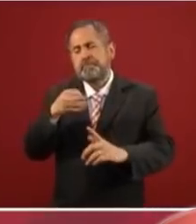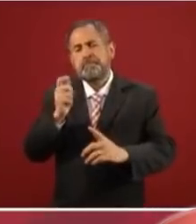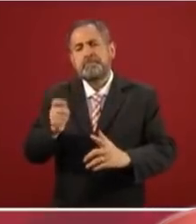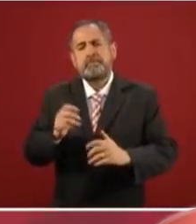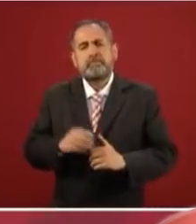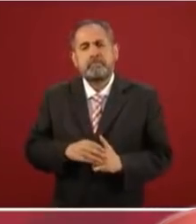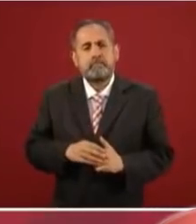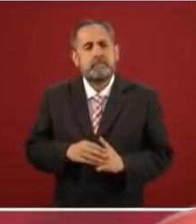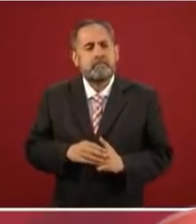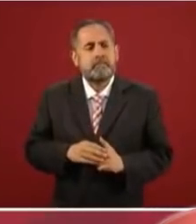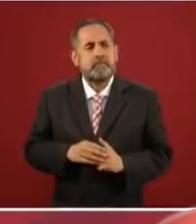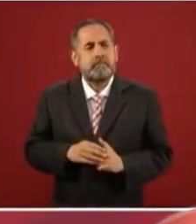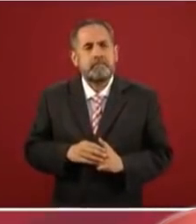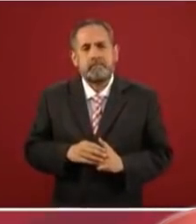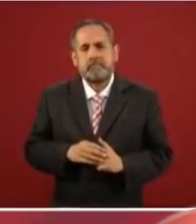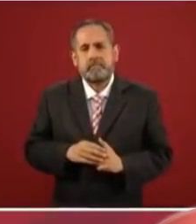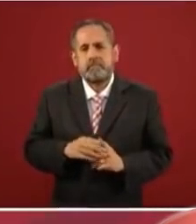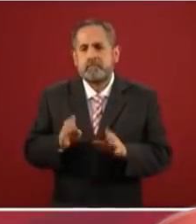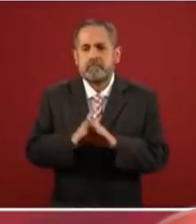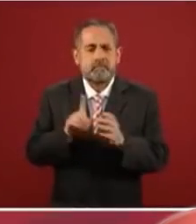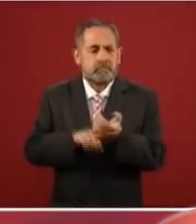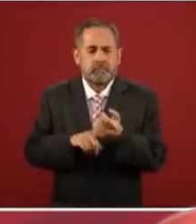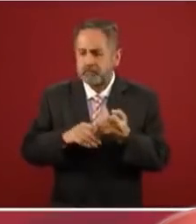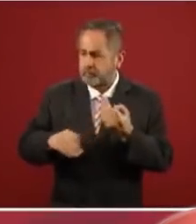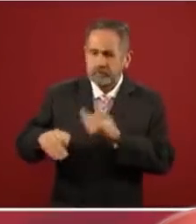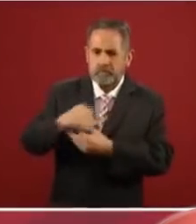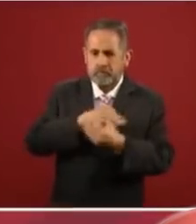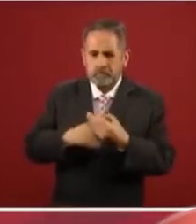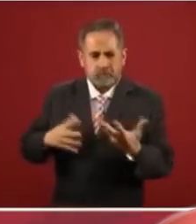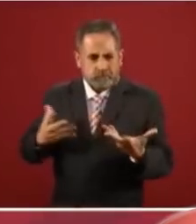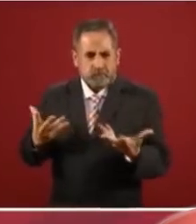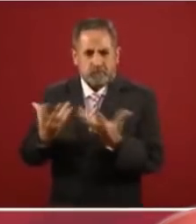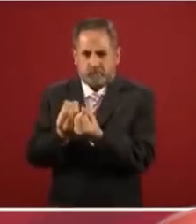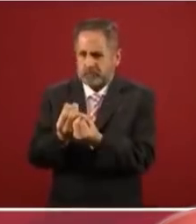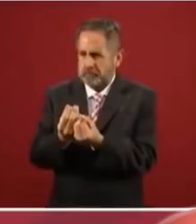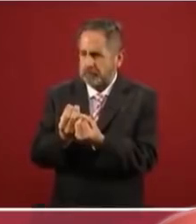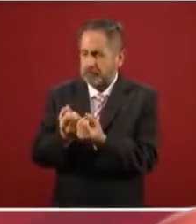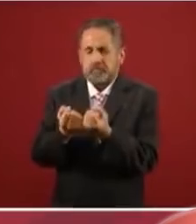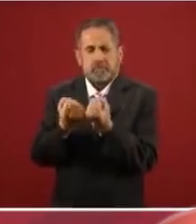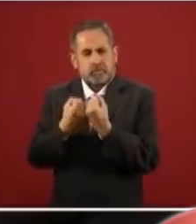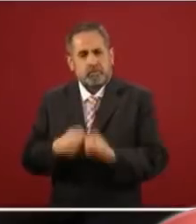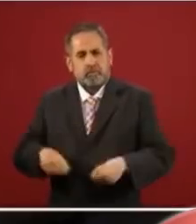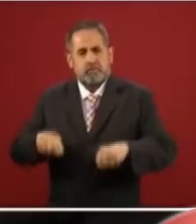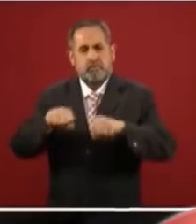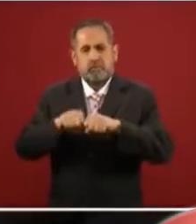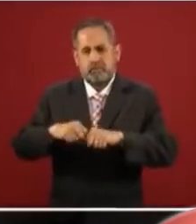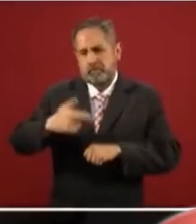de lograr entre todos una sociedad mejor.